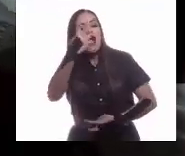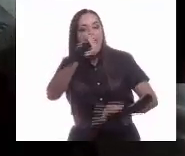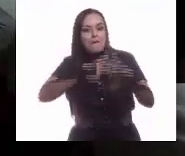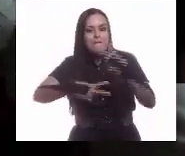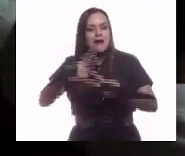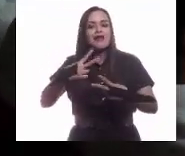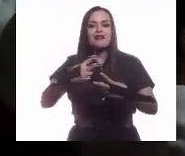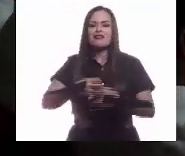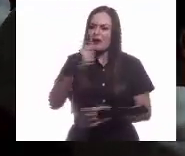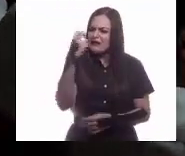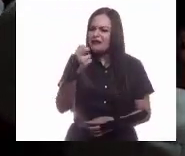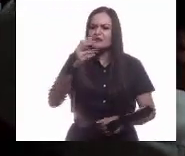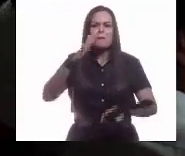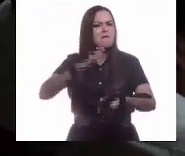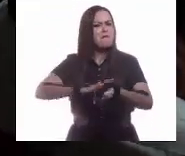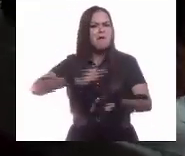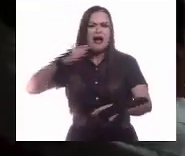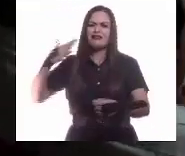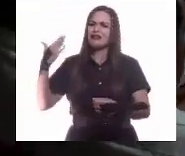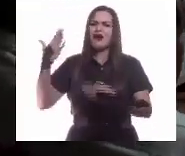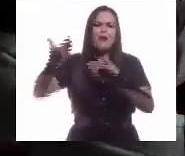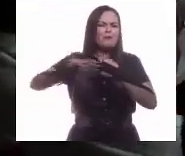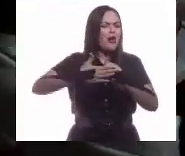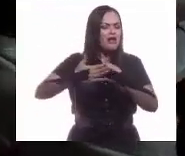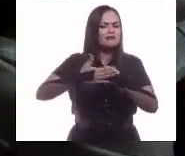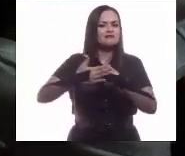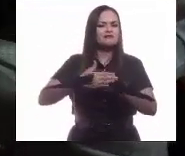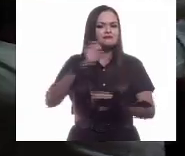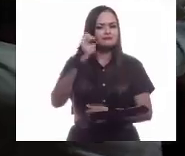Y vamos por más.